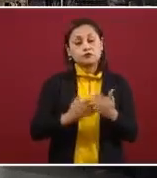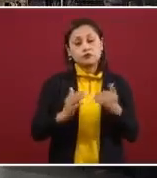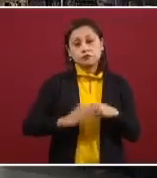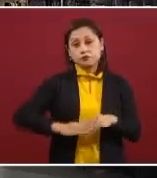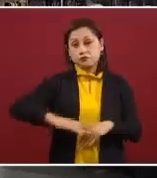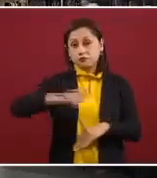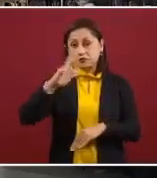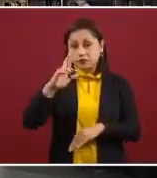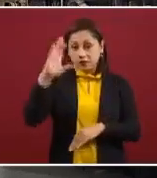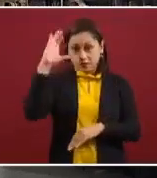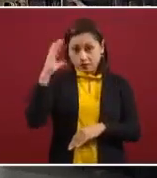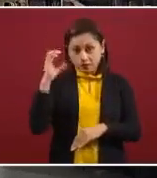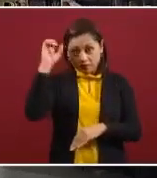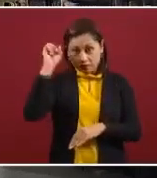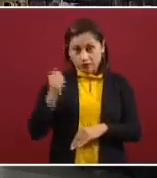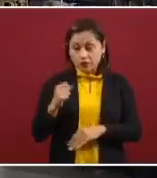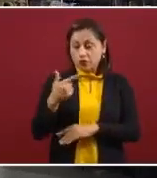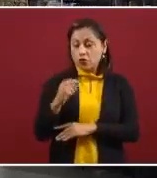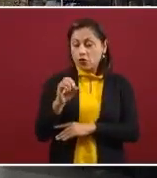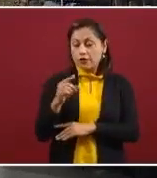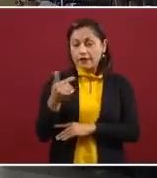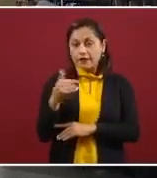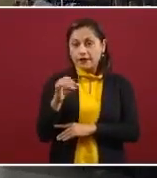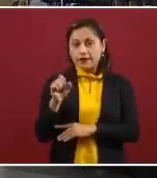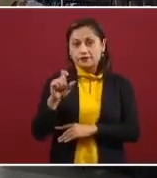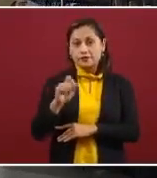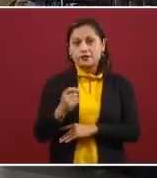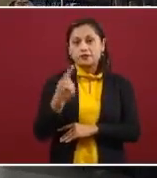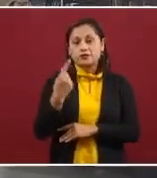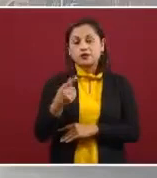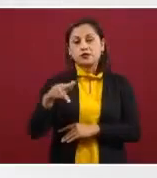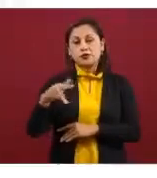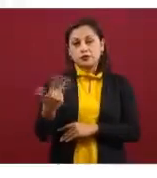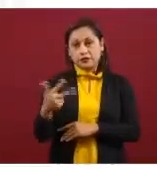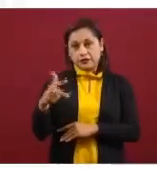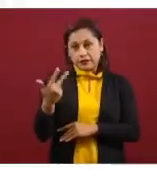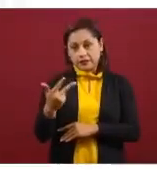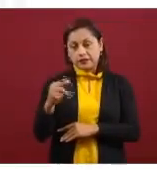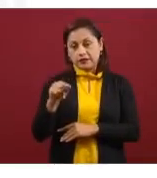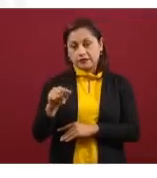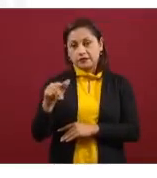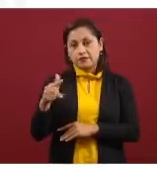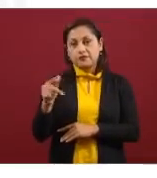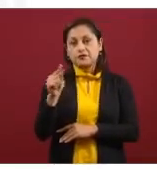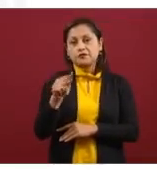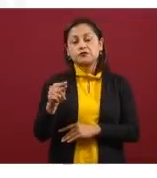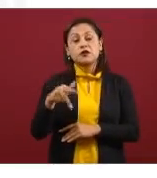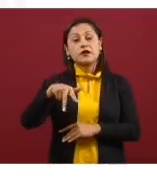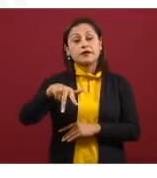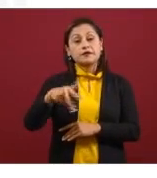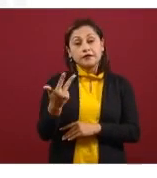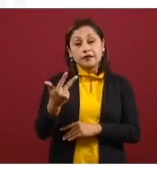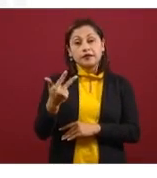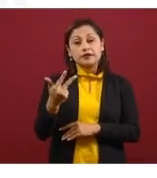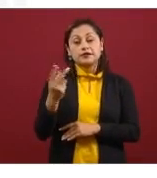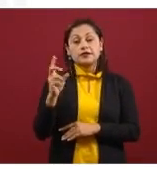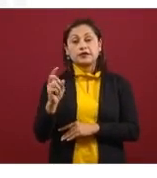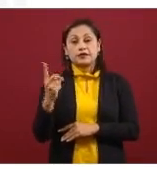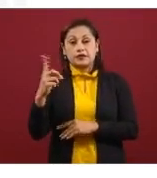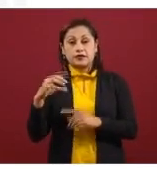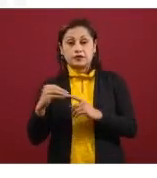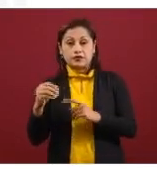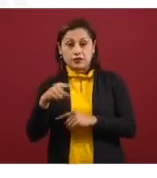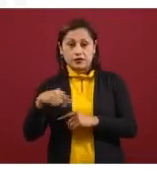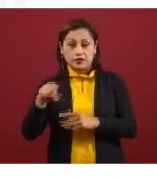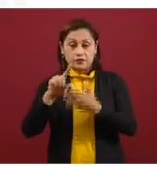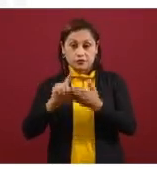Culiacán, Sinaloa, Golden Gas, 21 pesos con 13 centavos por litro, un margen de 3 pesos 31 centavos por litro, mientras que la